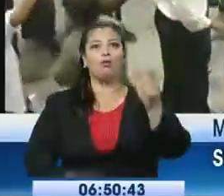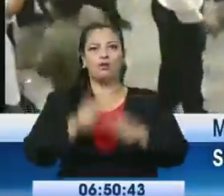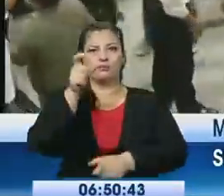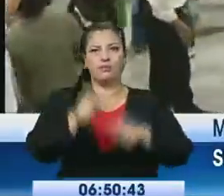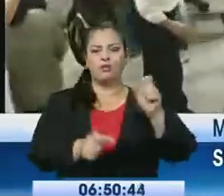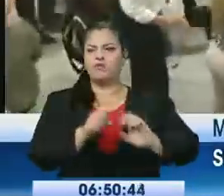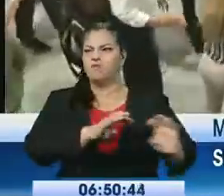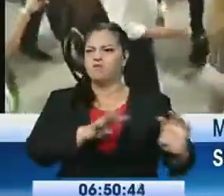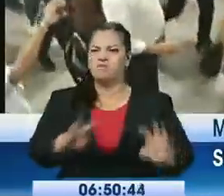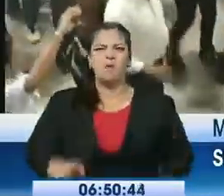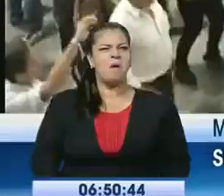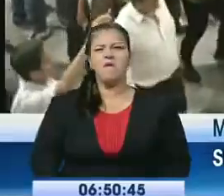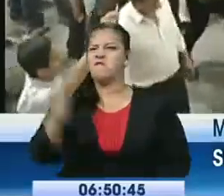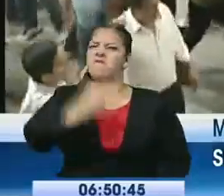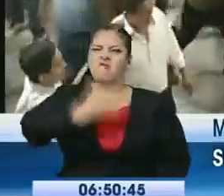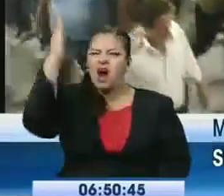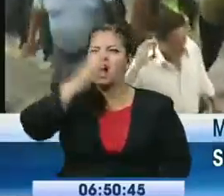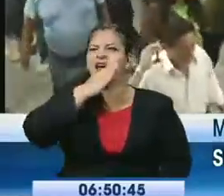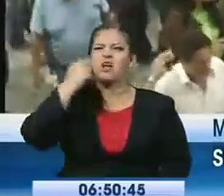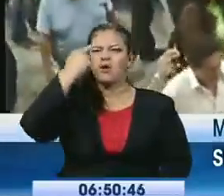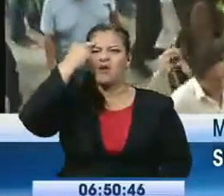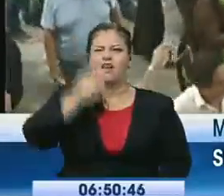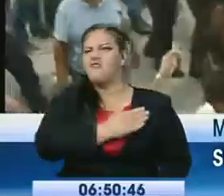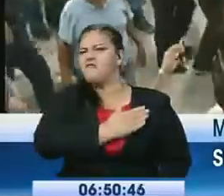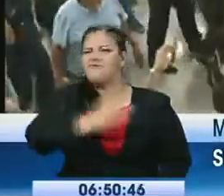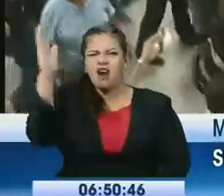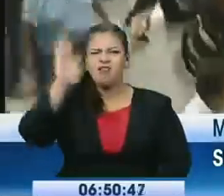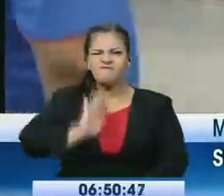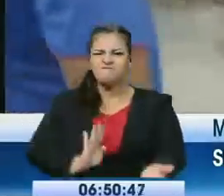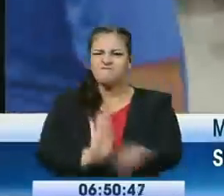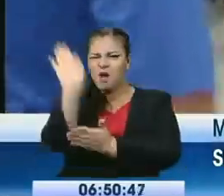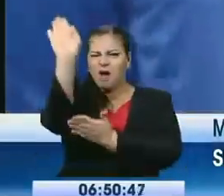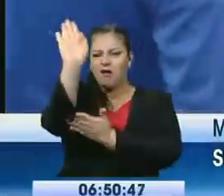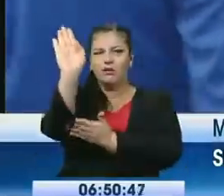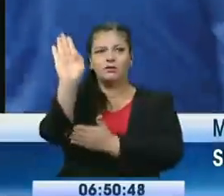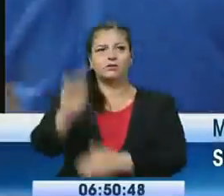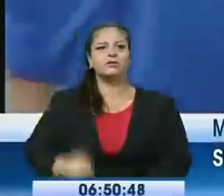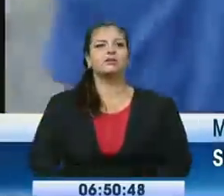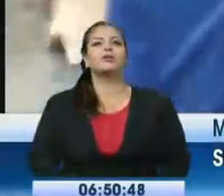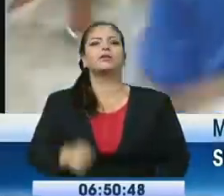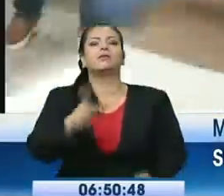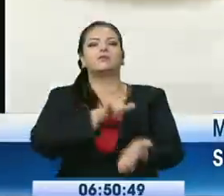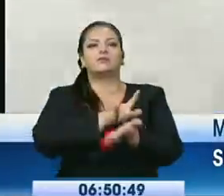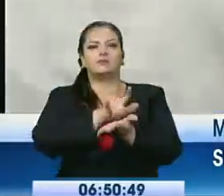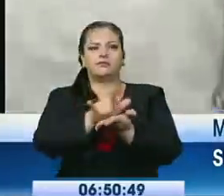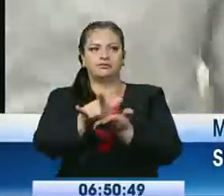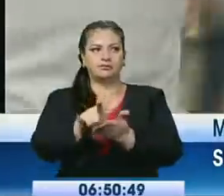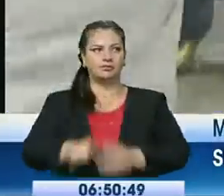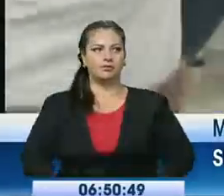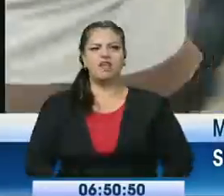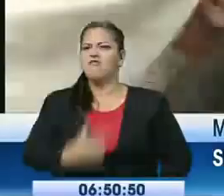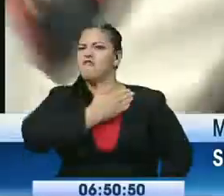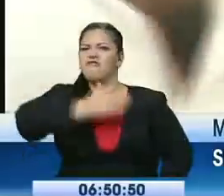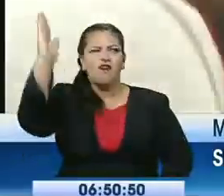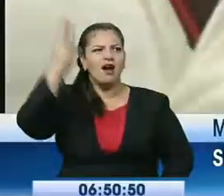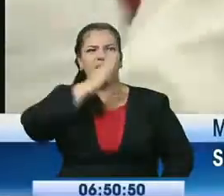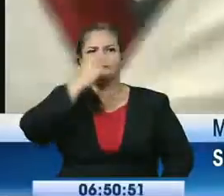con opositores que fueron a expresar su rechazo en el aeropuerto José Joaquín de Olmedo.